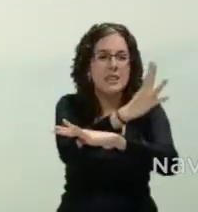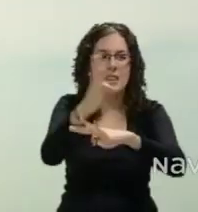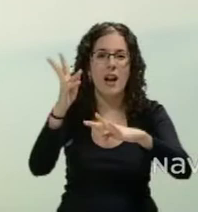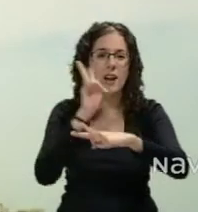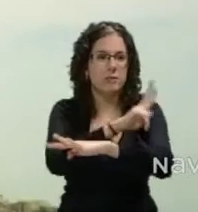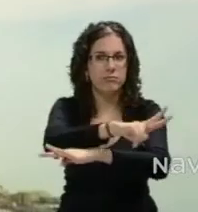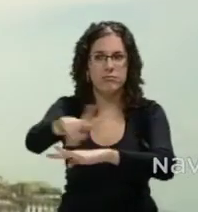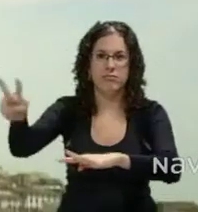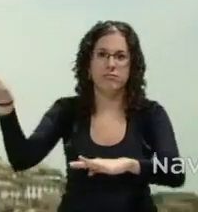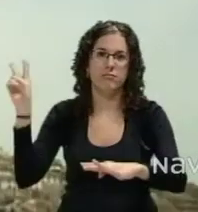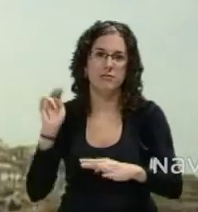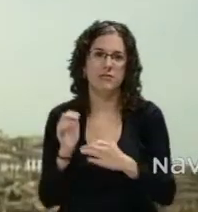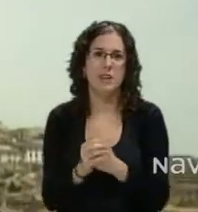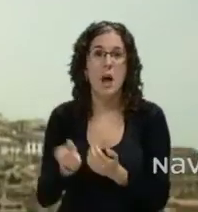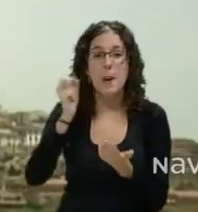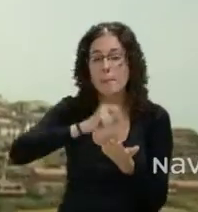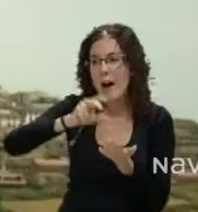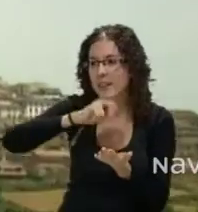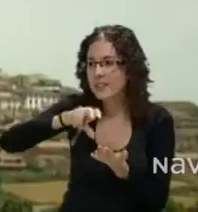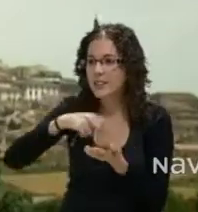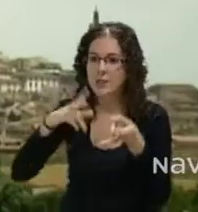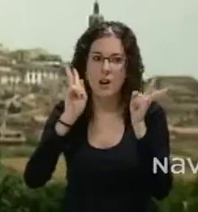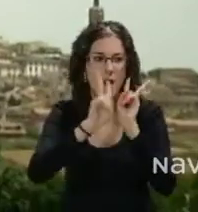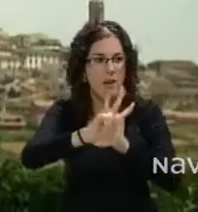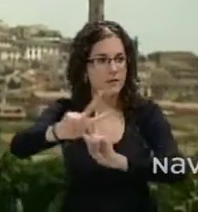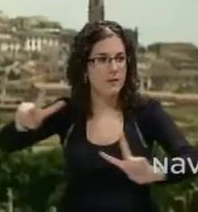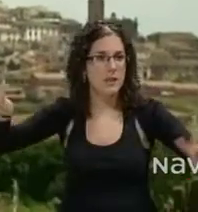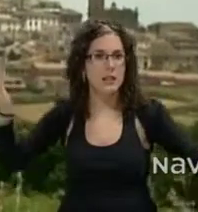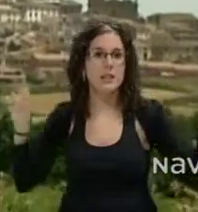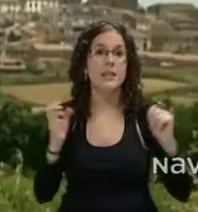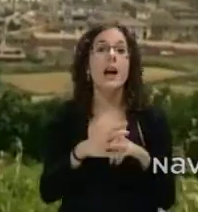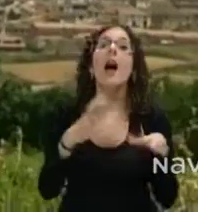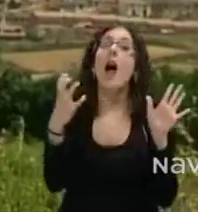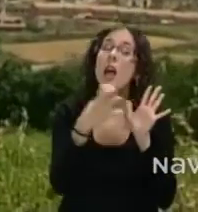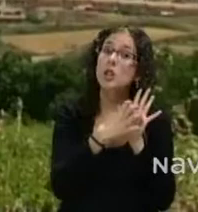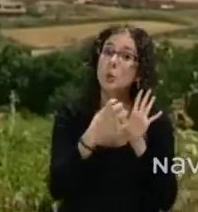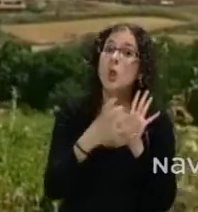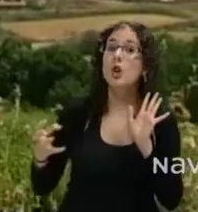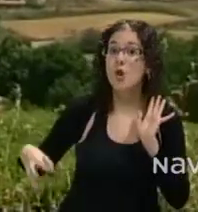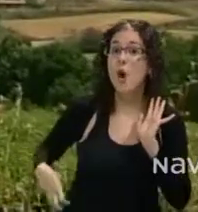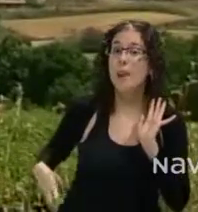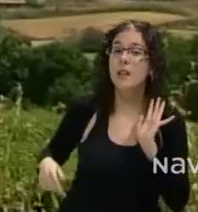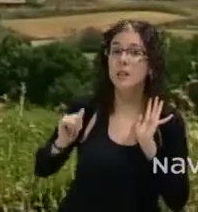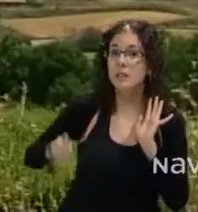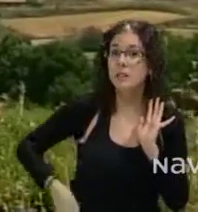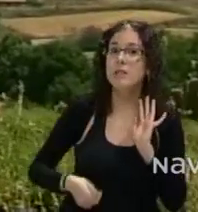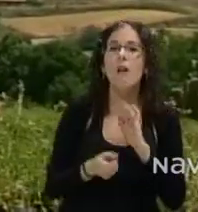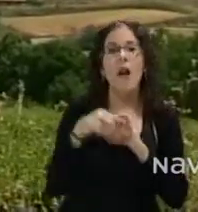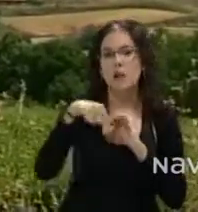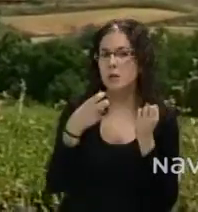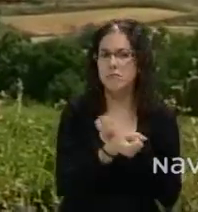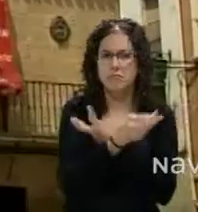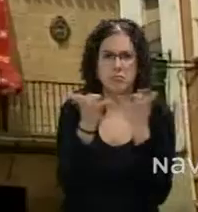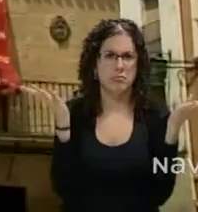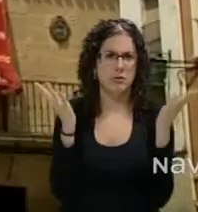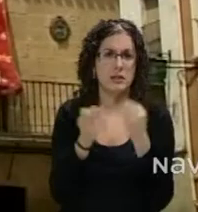paisaje, el paseo, las vistas que hay. Los escudos nobiliarios que hay en Mendigorría son numerosos. El